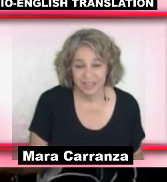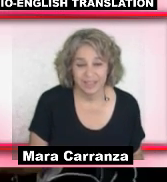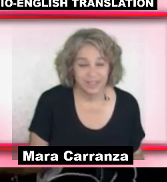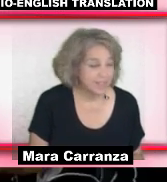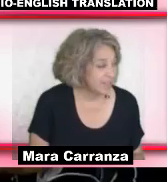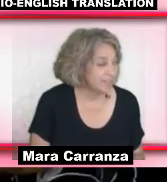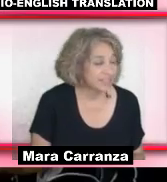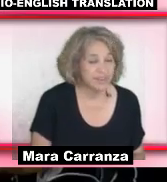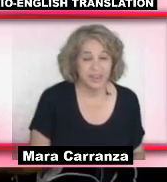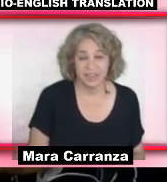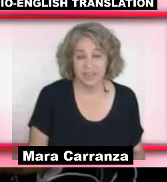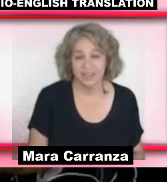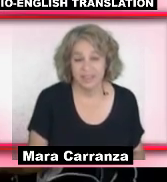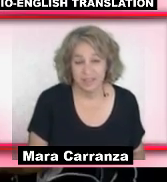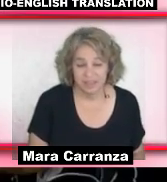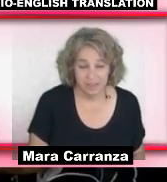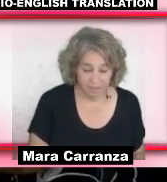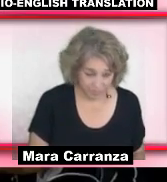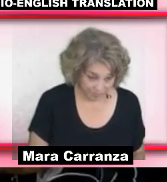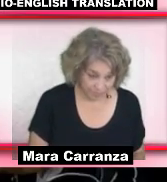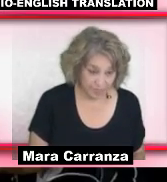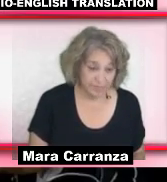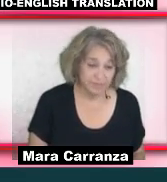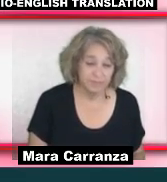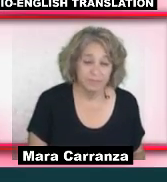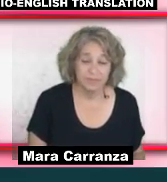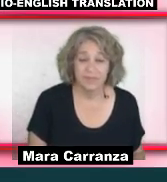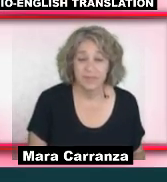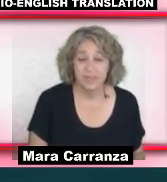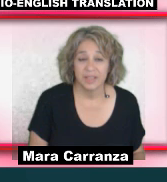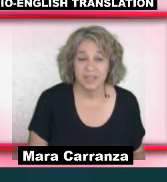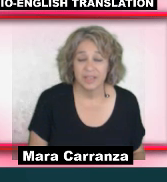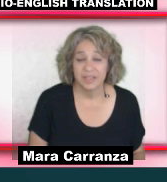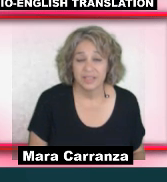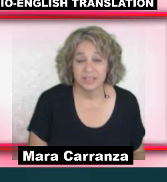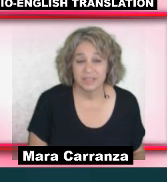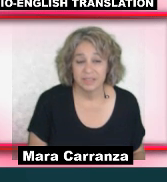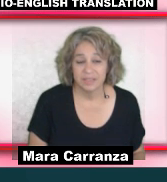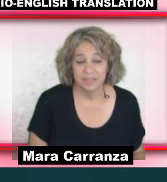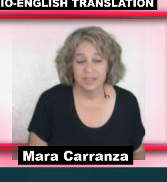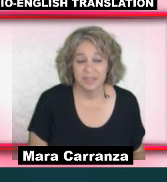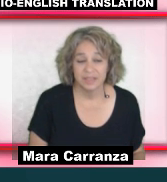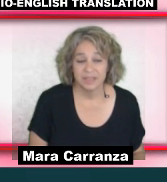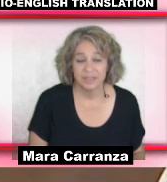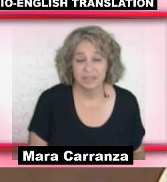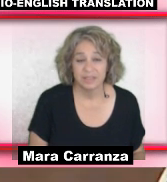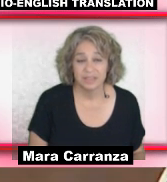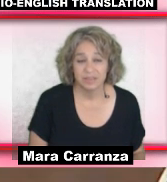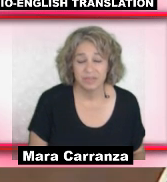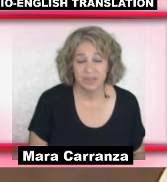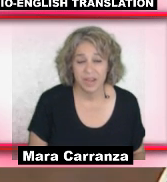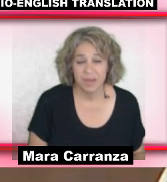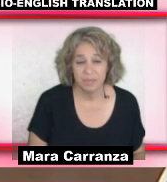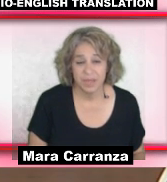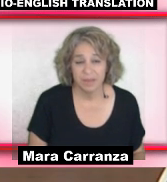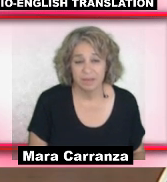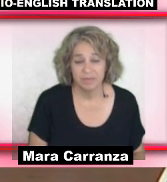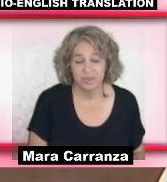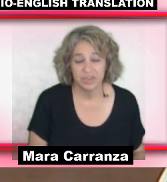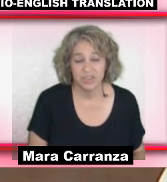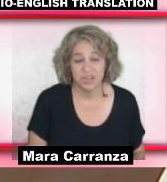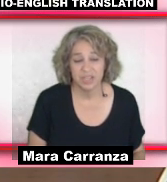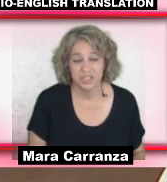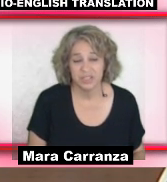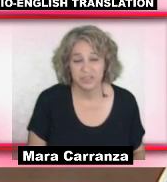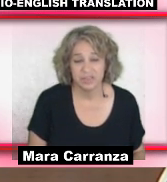Cerca. Así es. And that's por correct. San Blas o por Mazatlán, para el traslado. Para campamentos, so for para camping, niños,